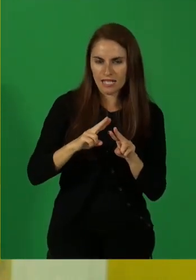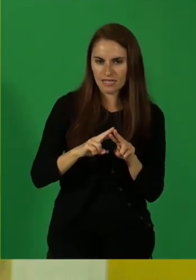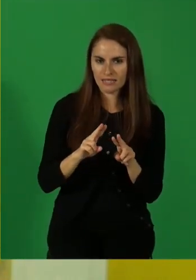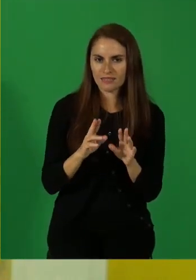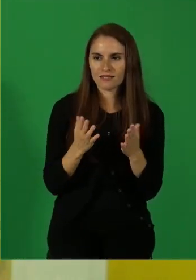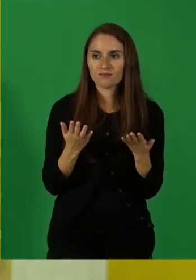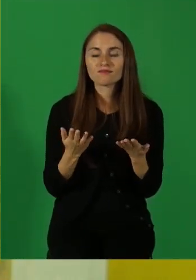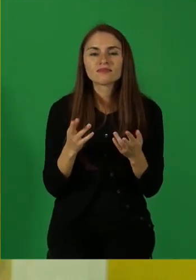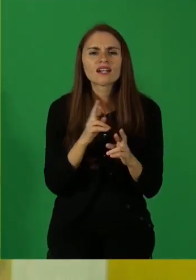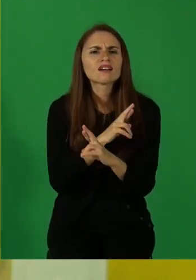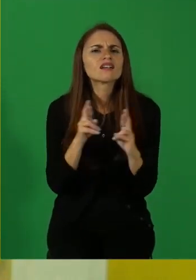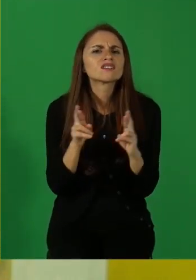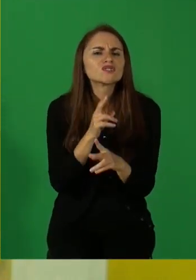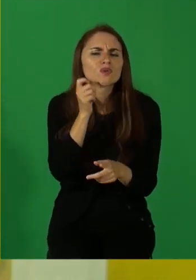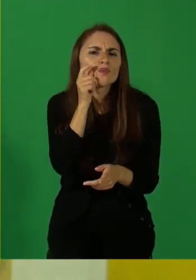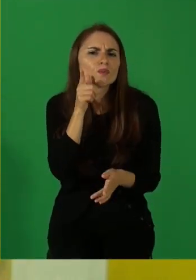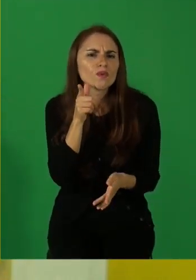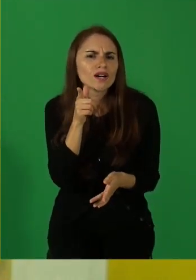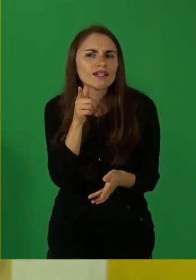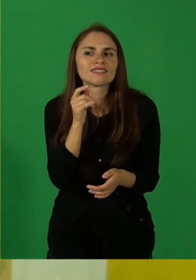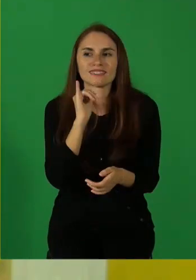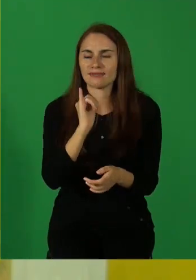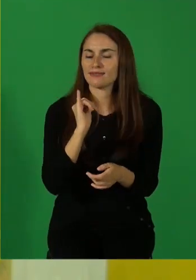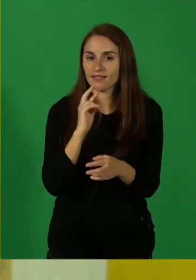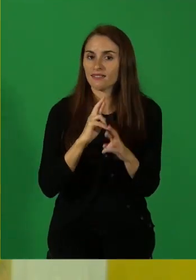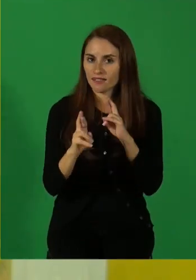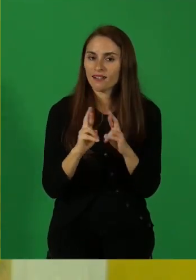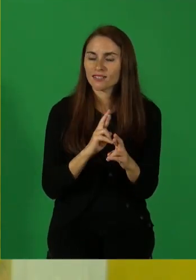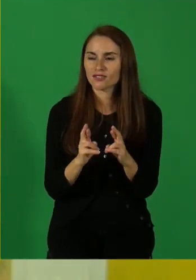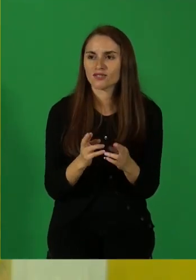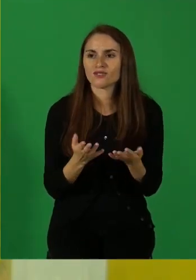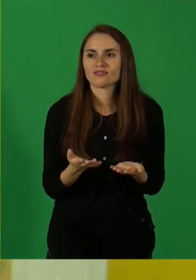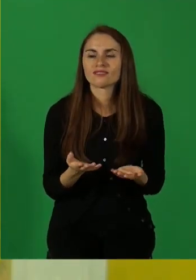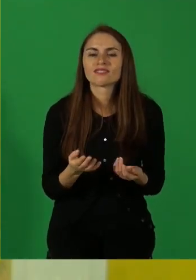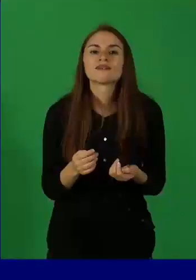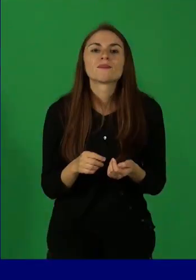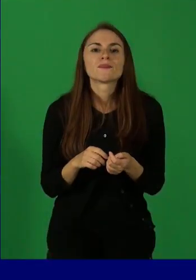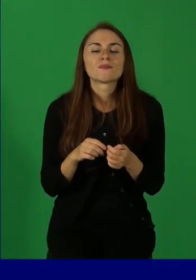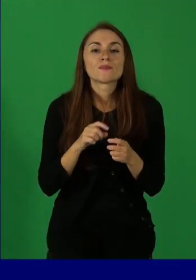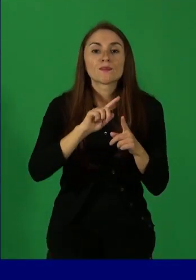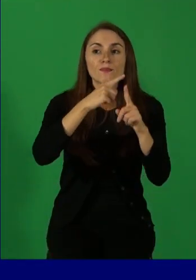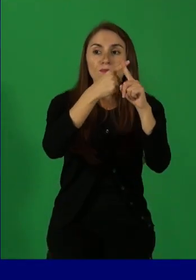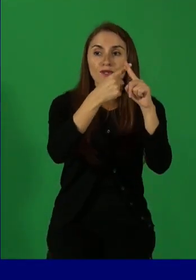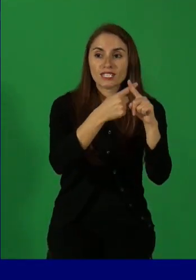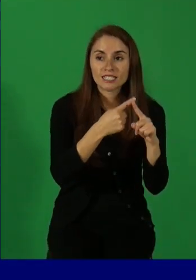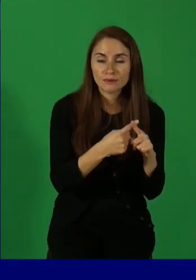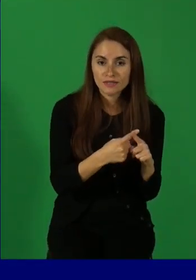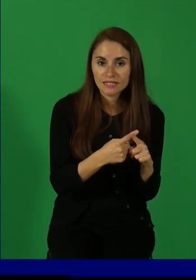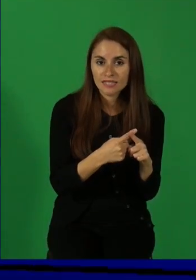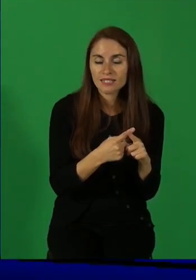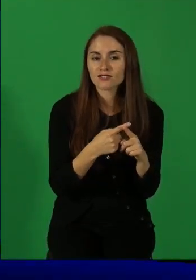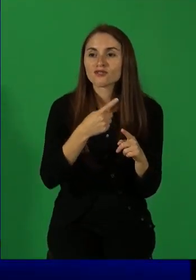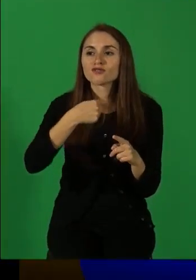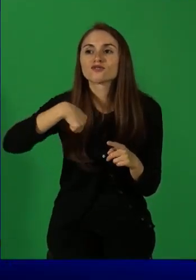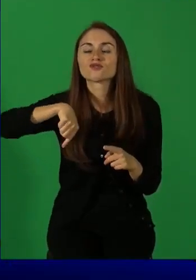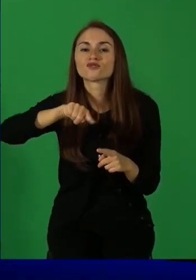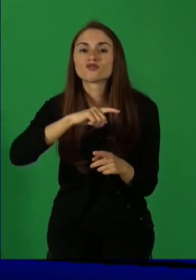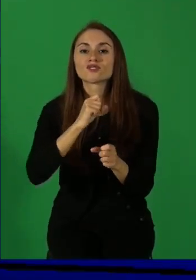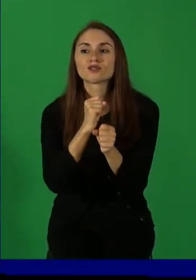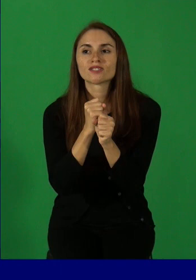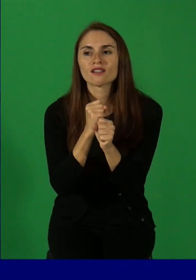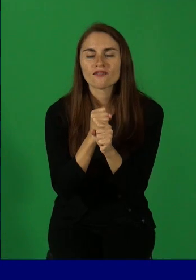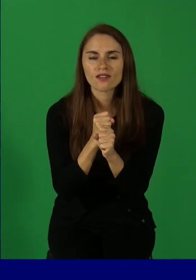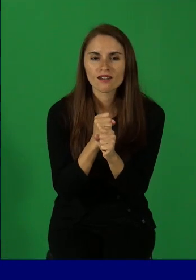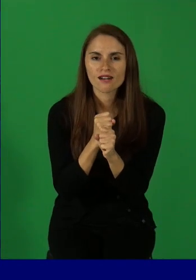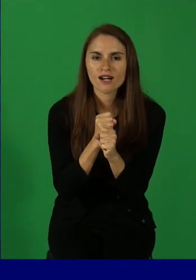alguna entonces relación? Por supuesto que hay alguna relación. En la multiplicación de los números enteros, nosotros